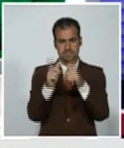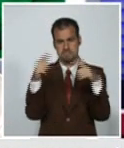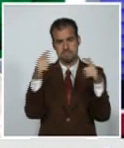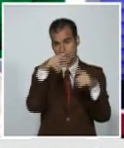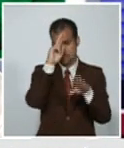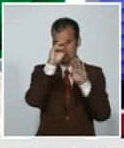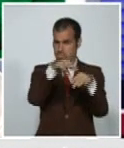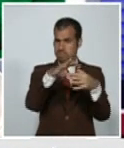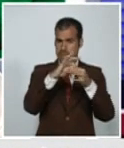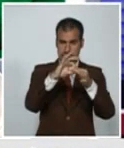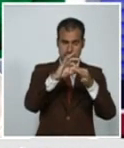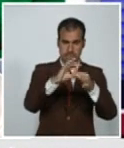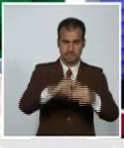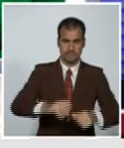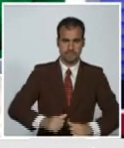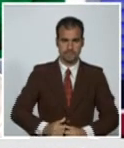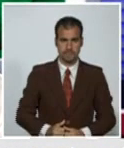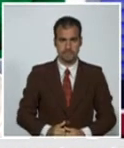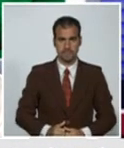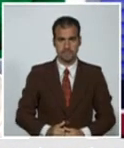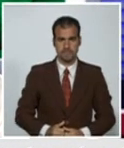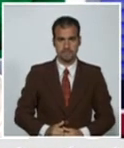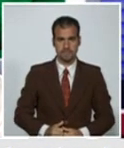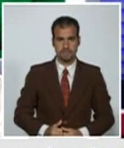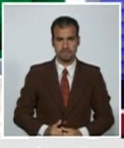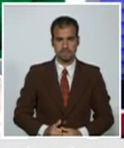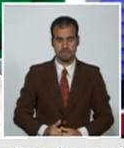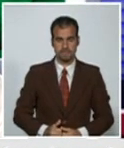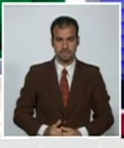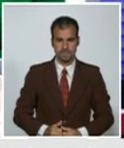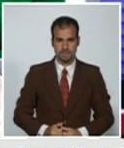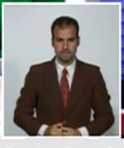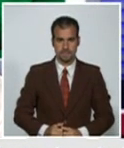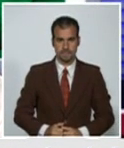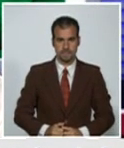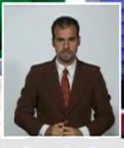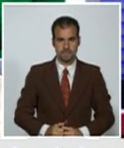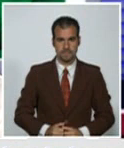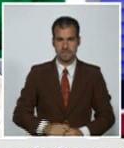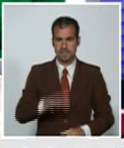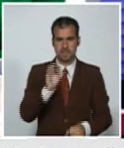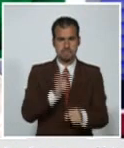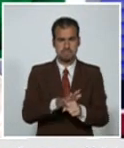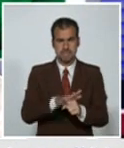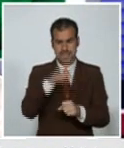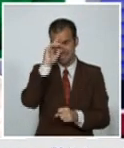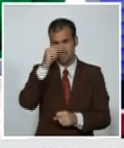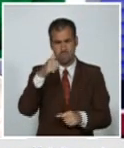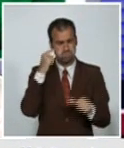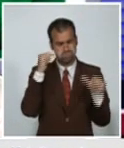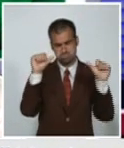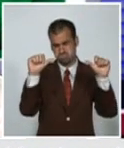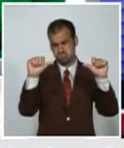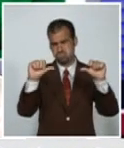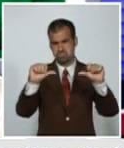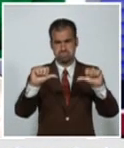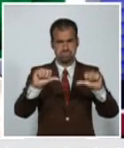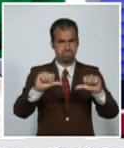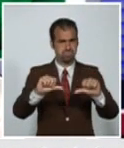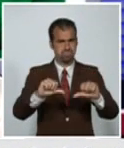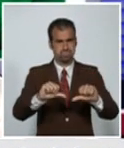intensiva, en un momento determinado tuvo un empeoramiento progresivo del